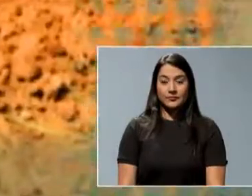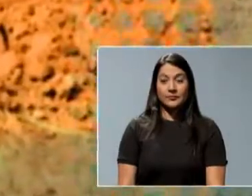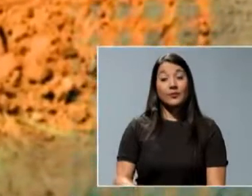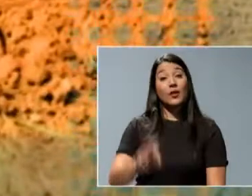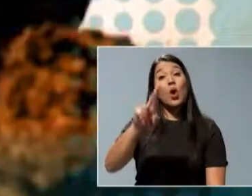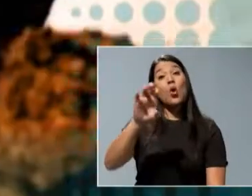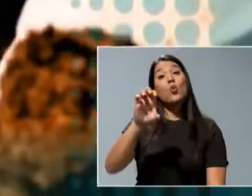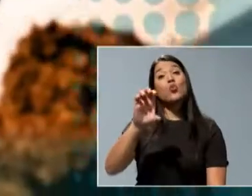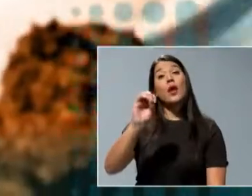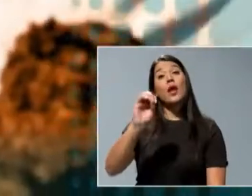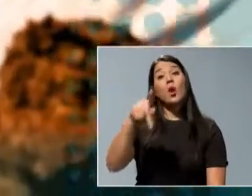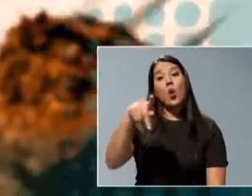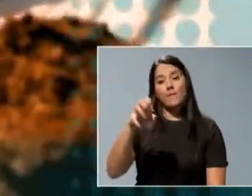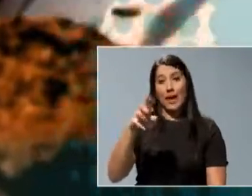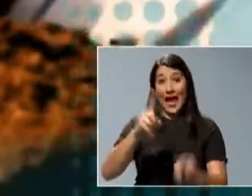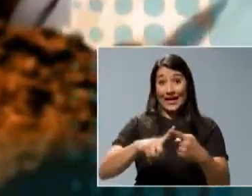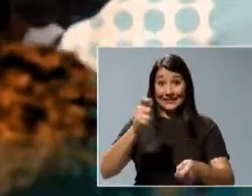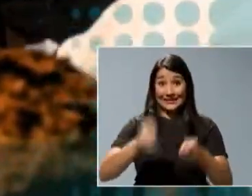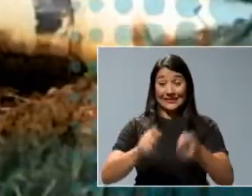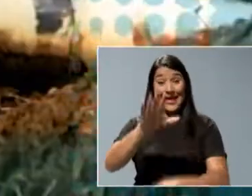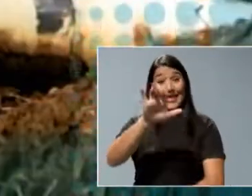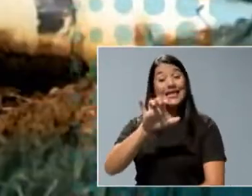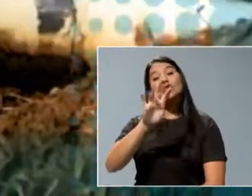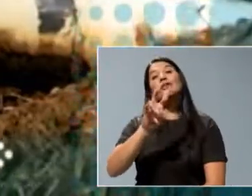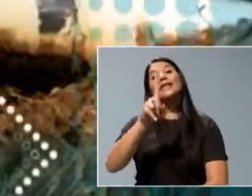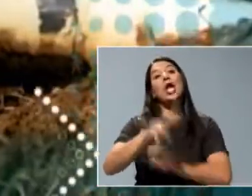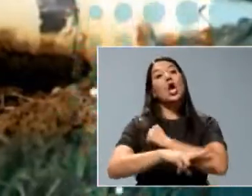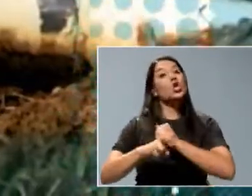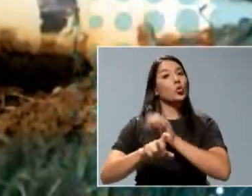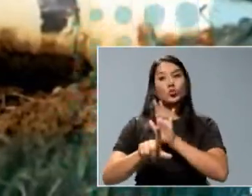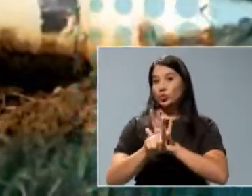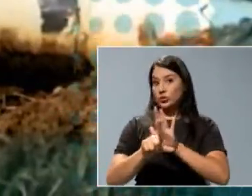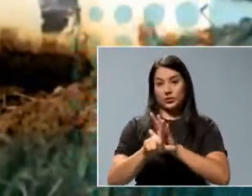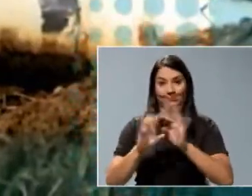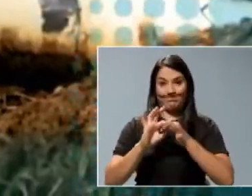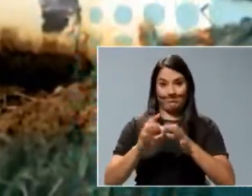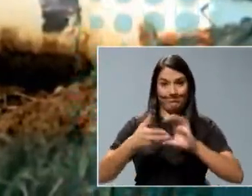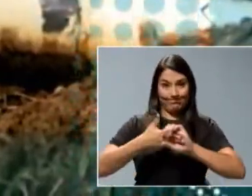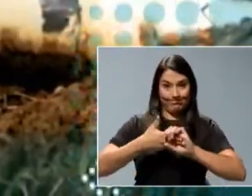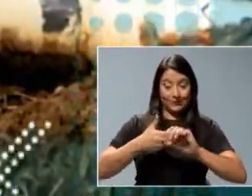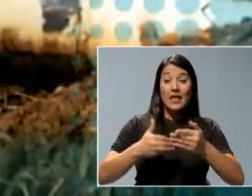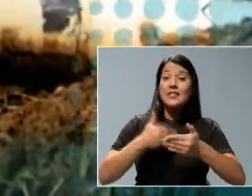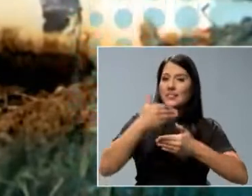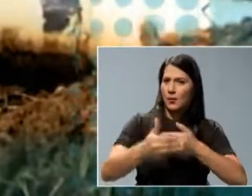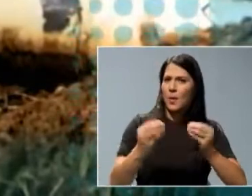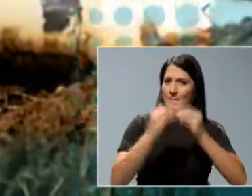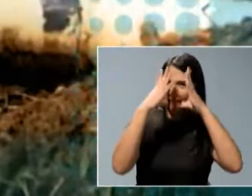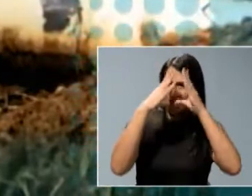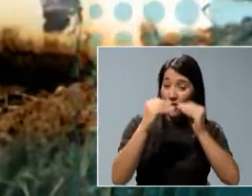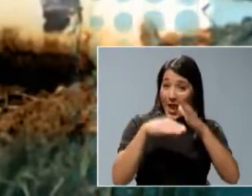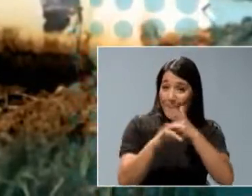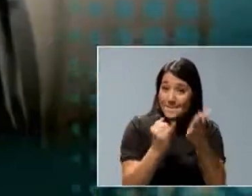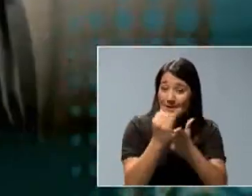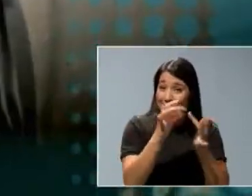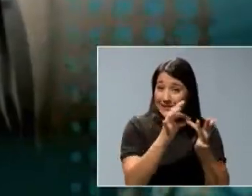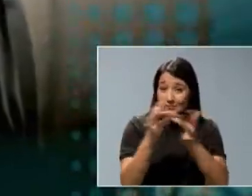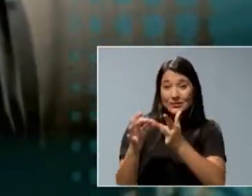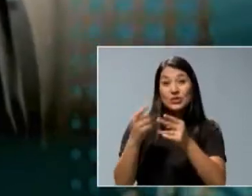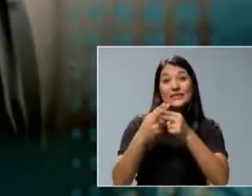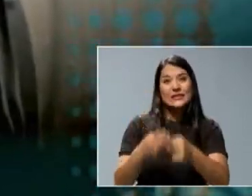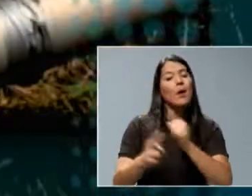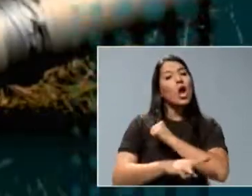Recope registró hasta septiembre 571 tomas ilegales de combustible. Los detalles en una entrega especial del reportaje Robo